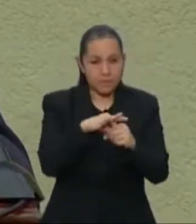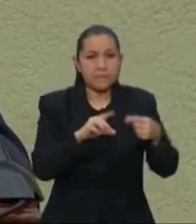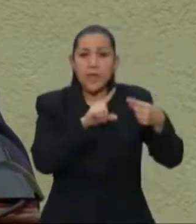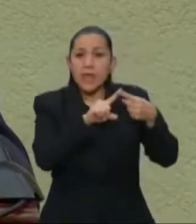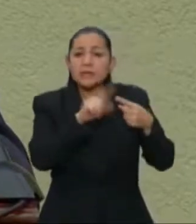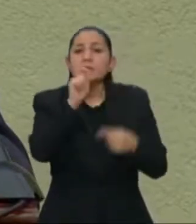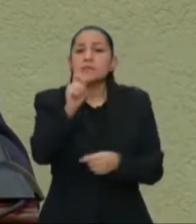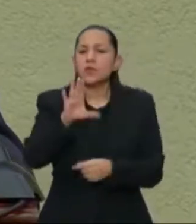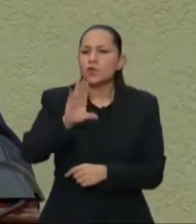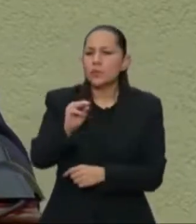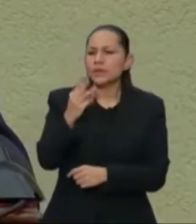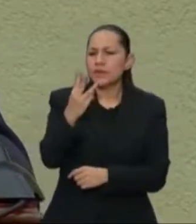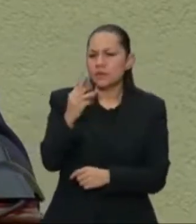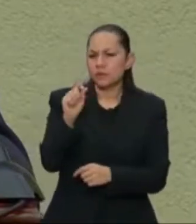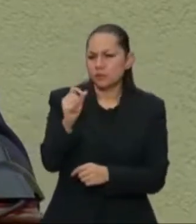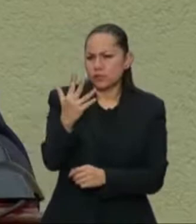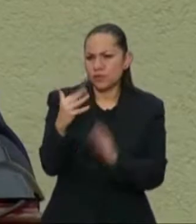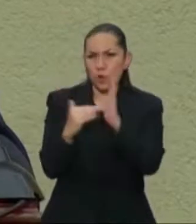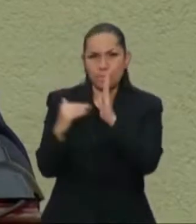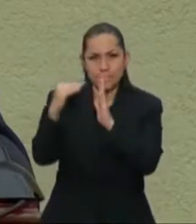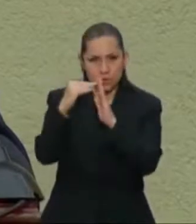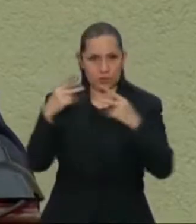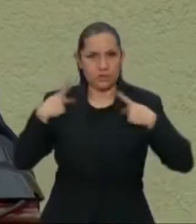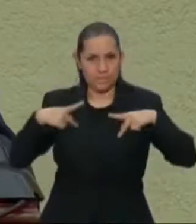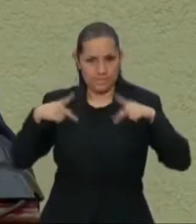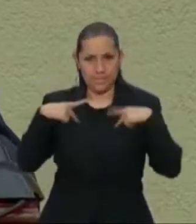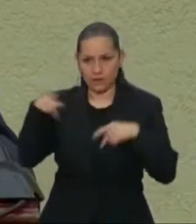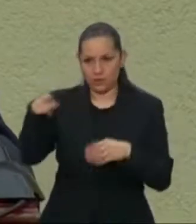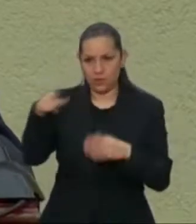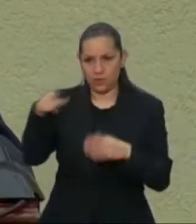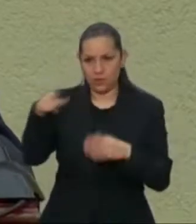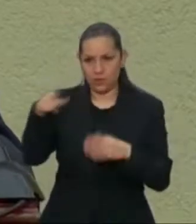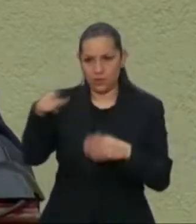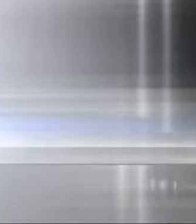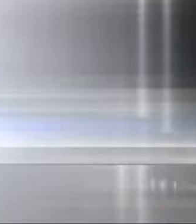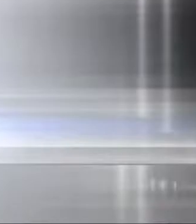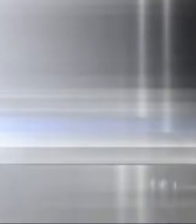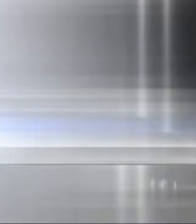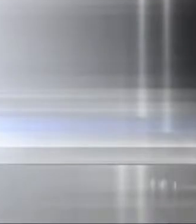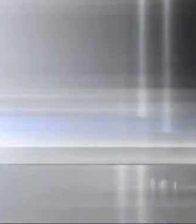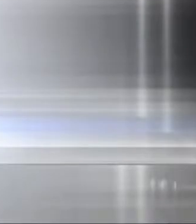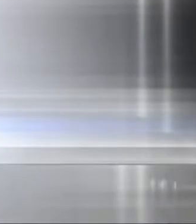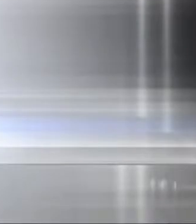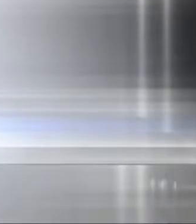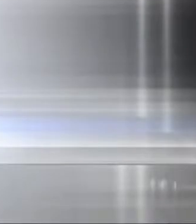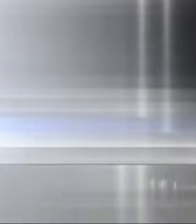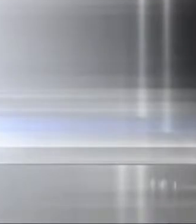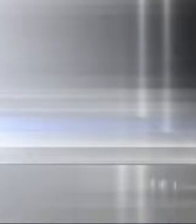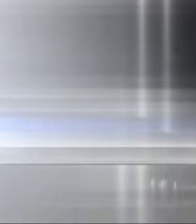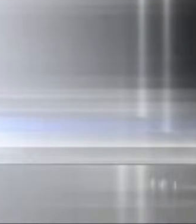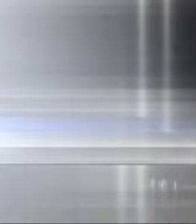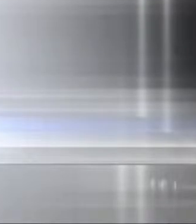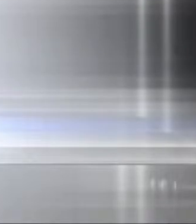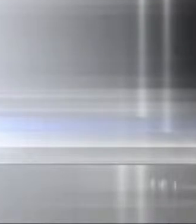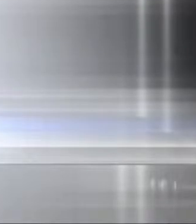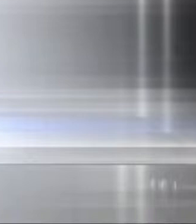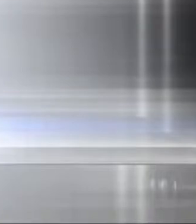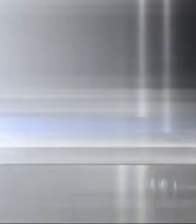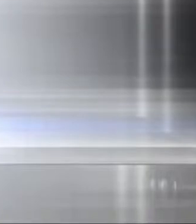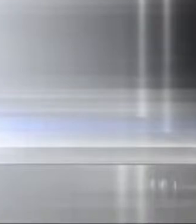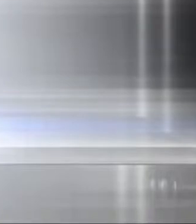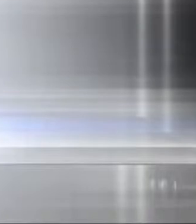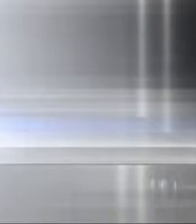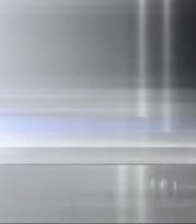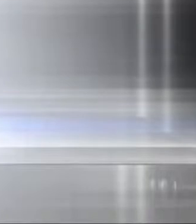3.5 millones de potenciales electores inscritos en la lista nominal acudan a su casa este es el mensaje de apertura